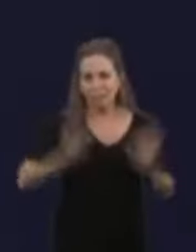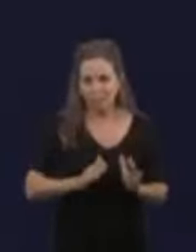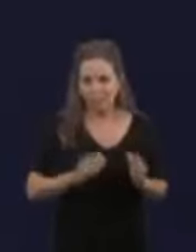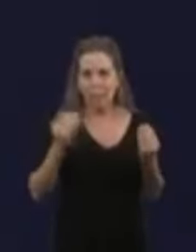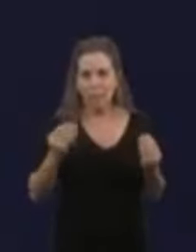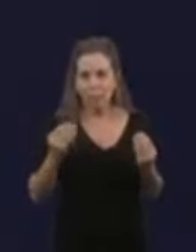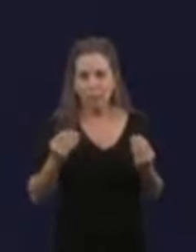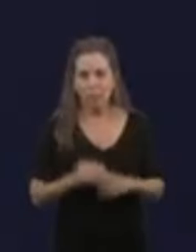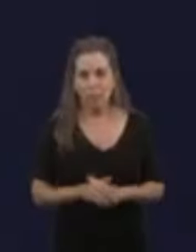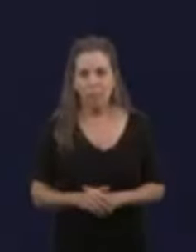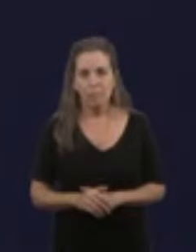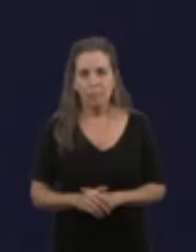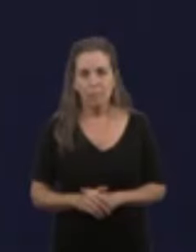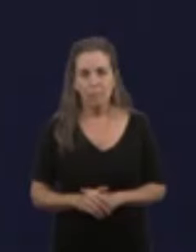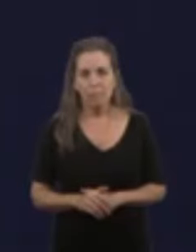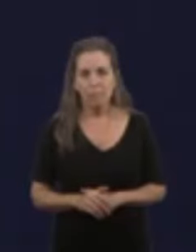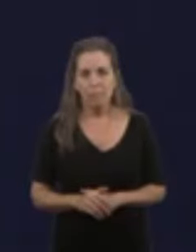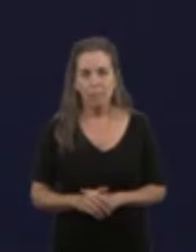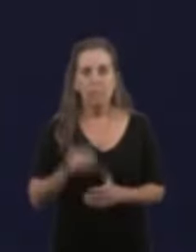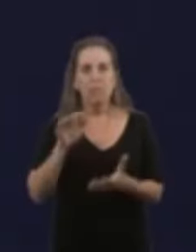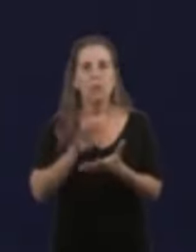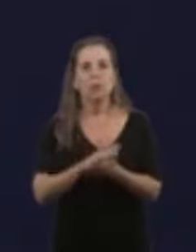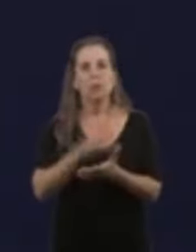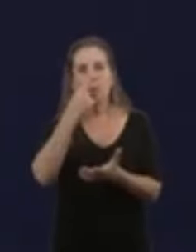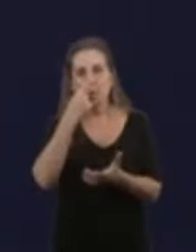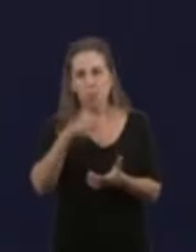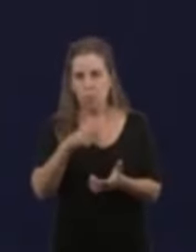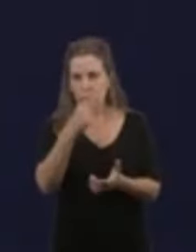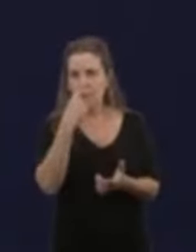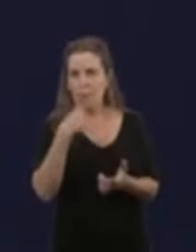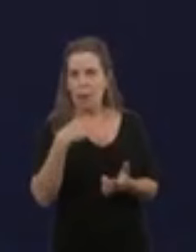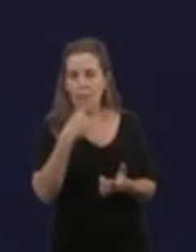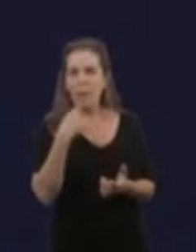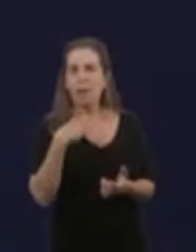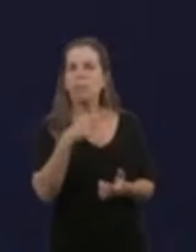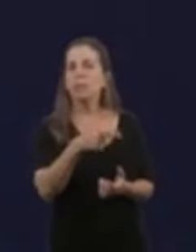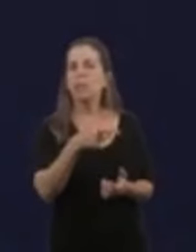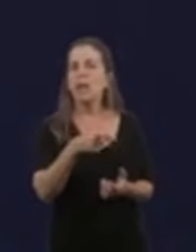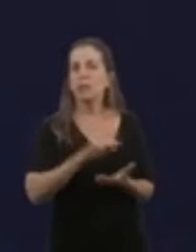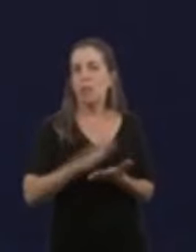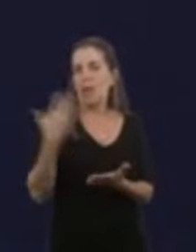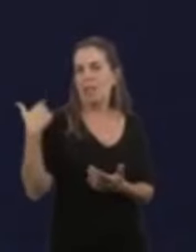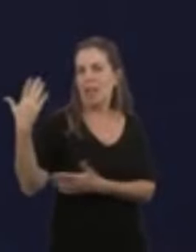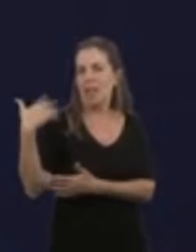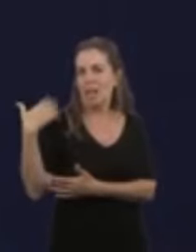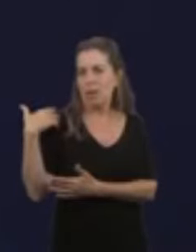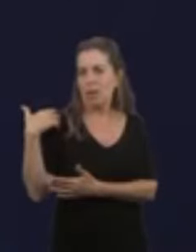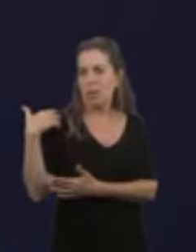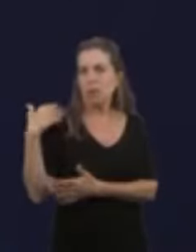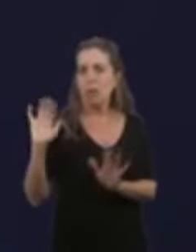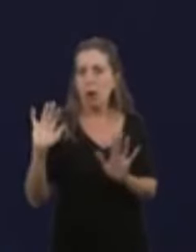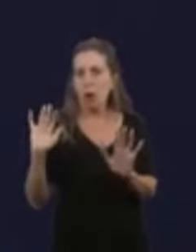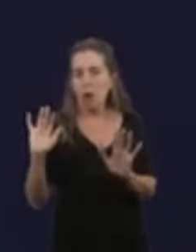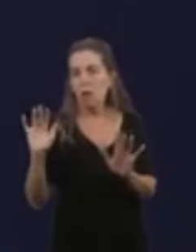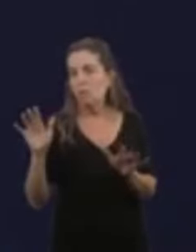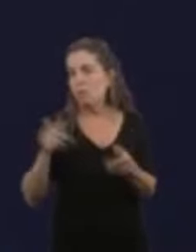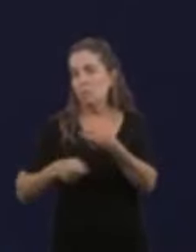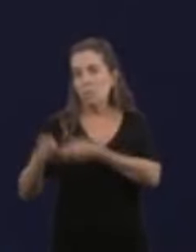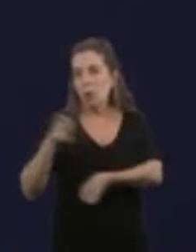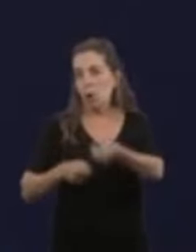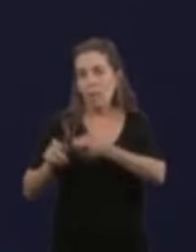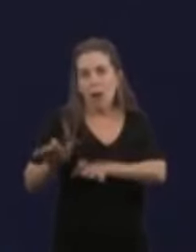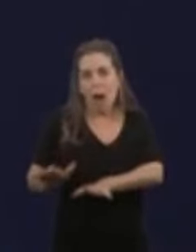gracias a ver con respecto a lo último eh A ver es el mercado no hay